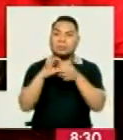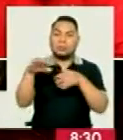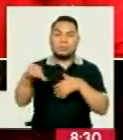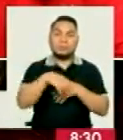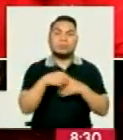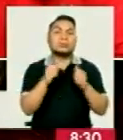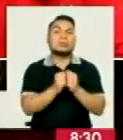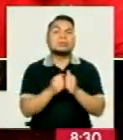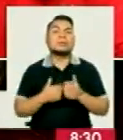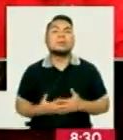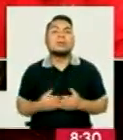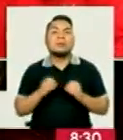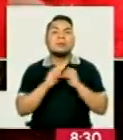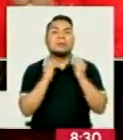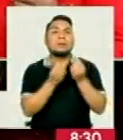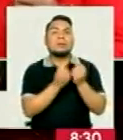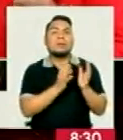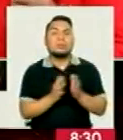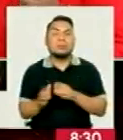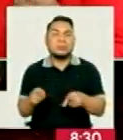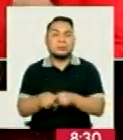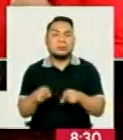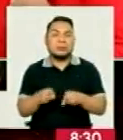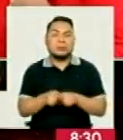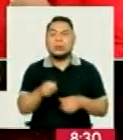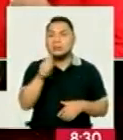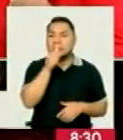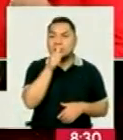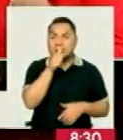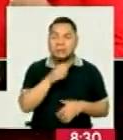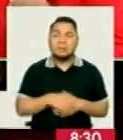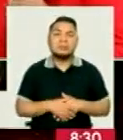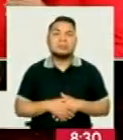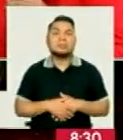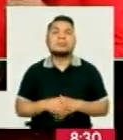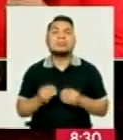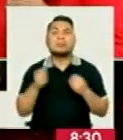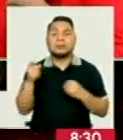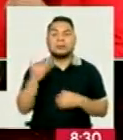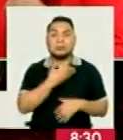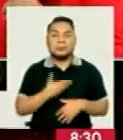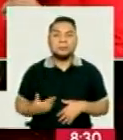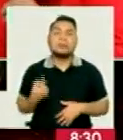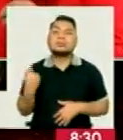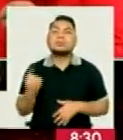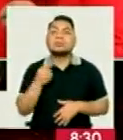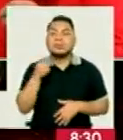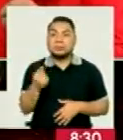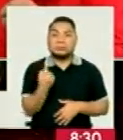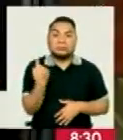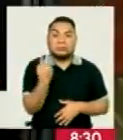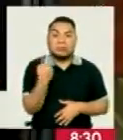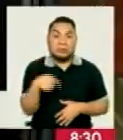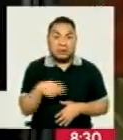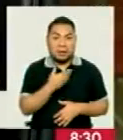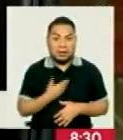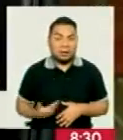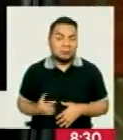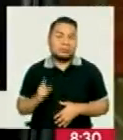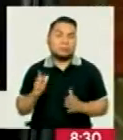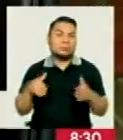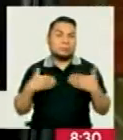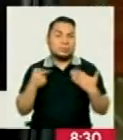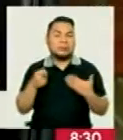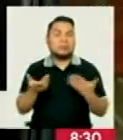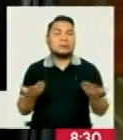con organismos también privados, porque el Estado solo en sí no puede generar, digamos,